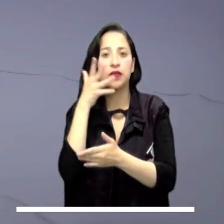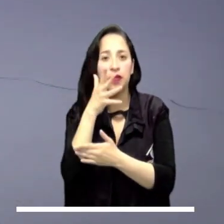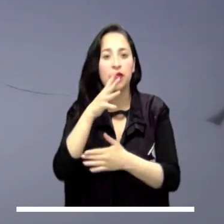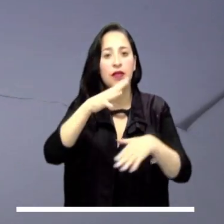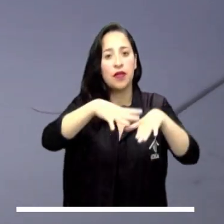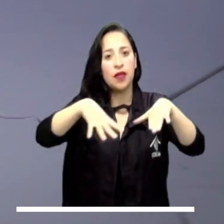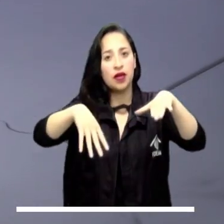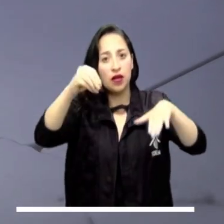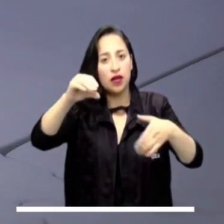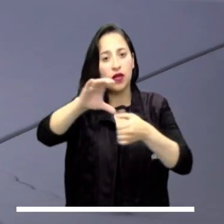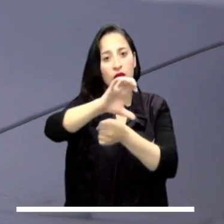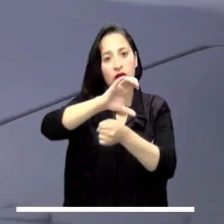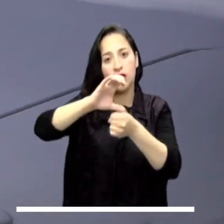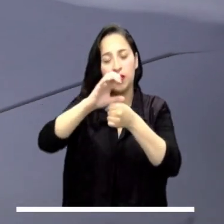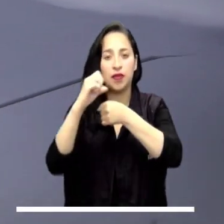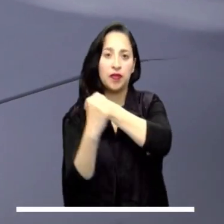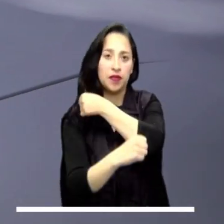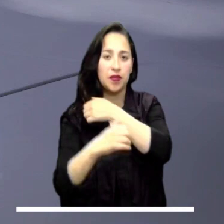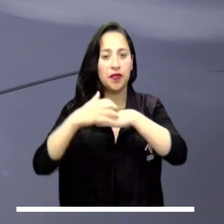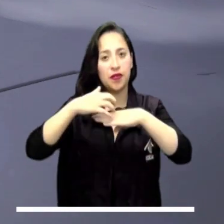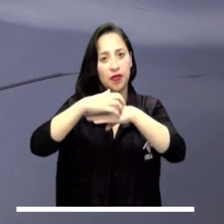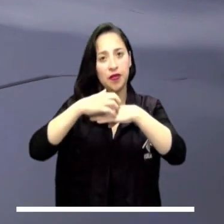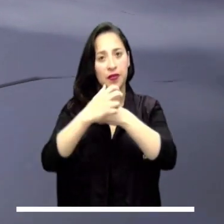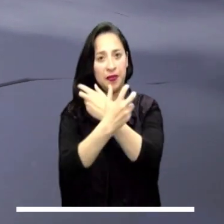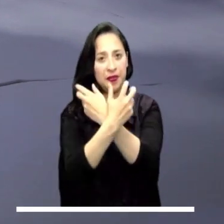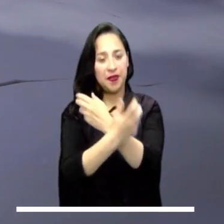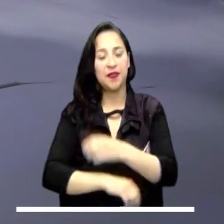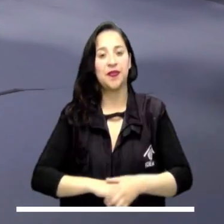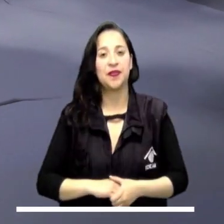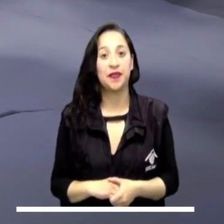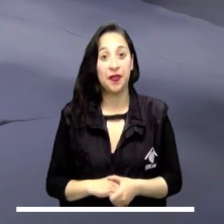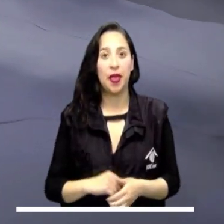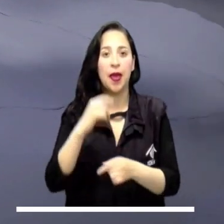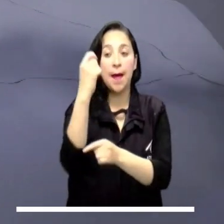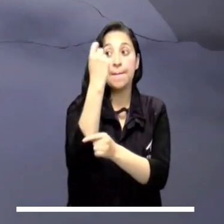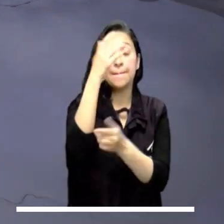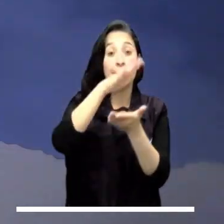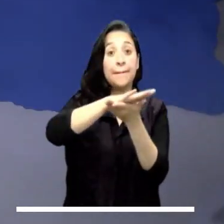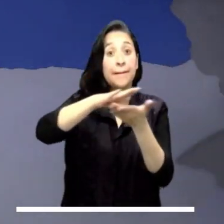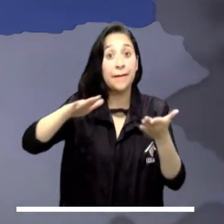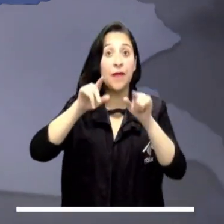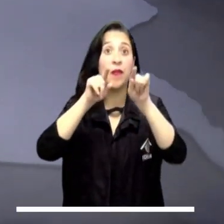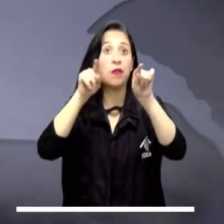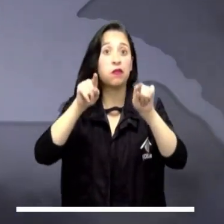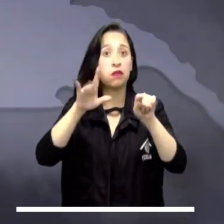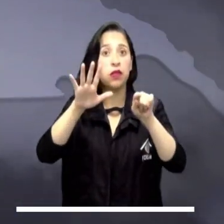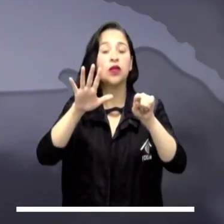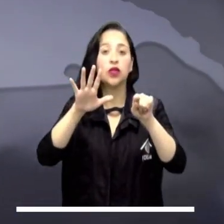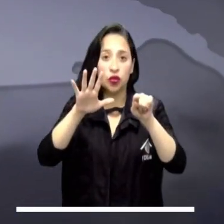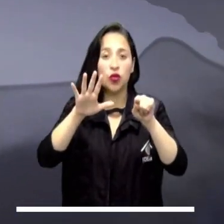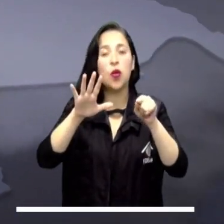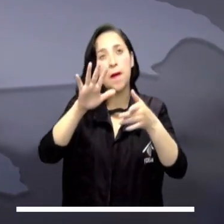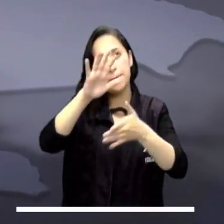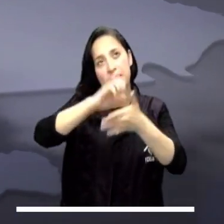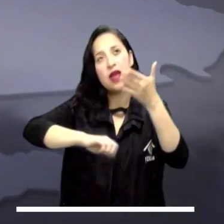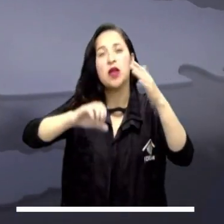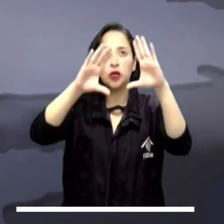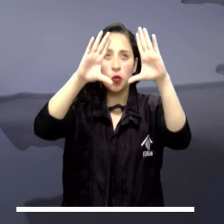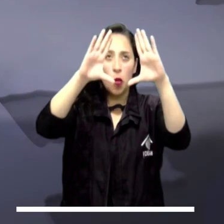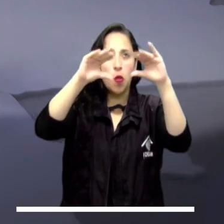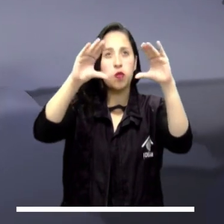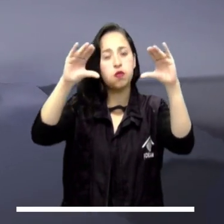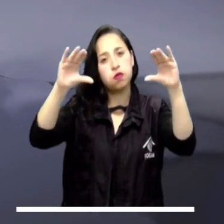antioquia los santanderes magdalena cundinamarca boyacá tolima y huila los llanos orientales prometen una